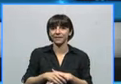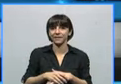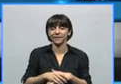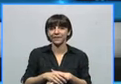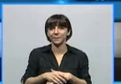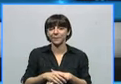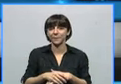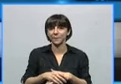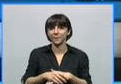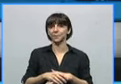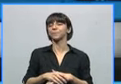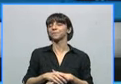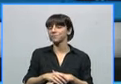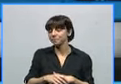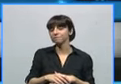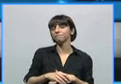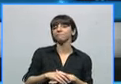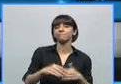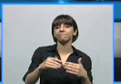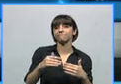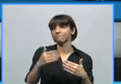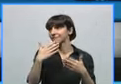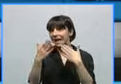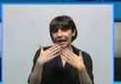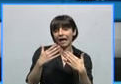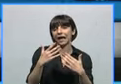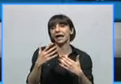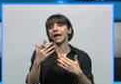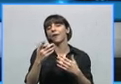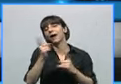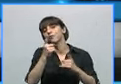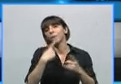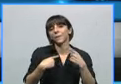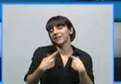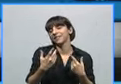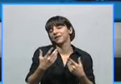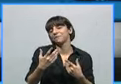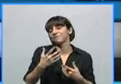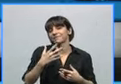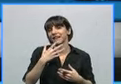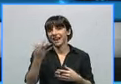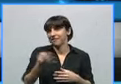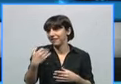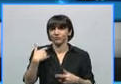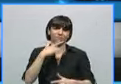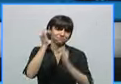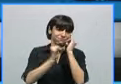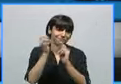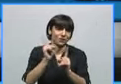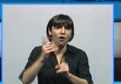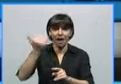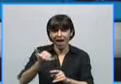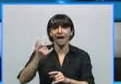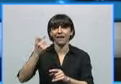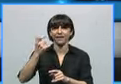dijeron Mira me dijeron la verdad que que para qué te voy a decir qué me dijeron creo que tenemos las notas